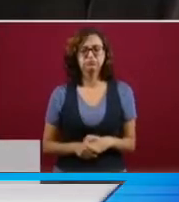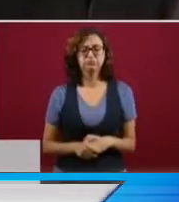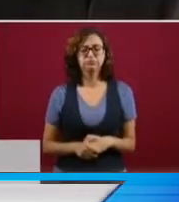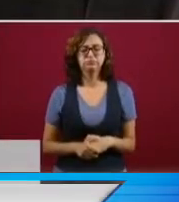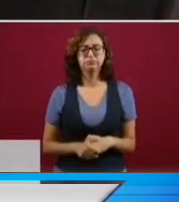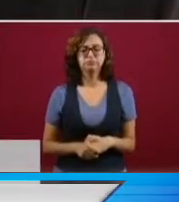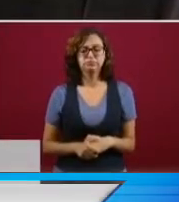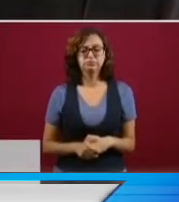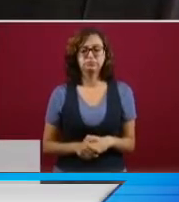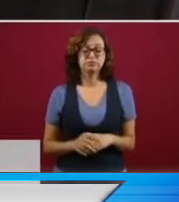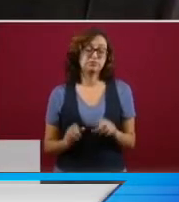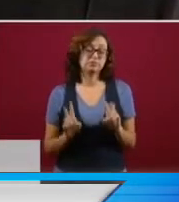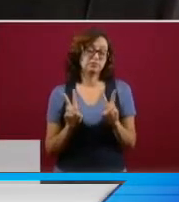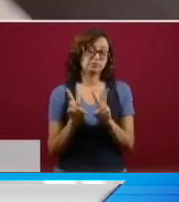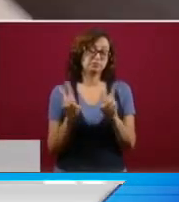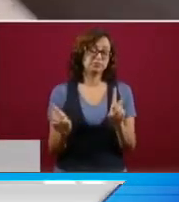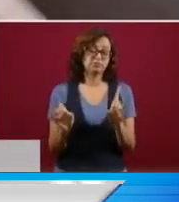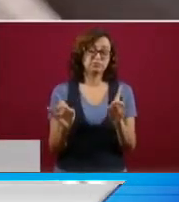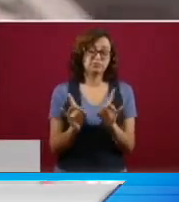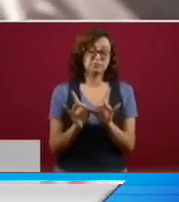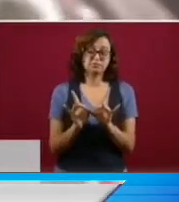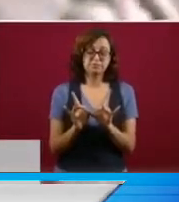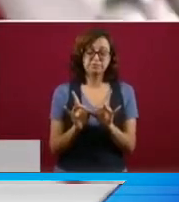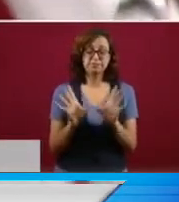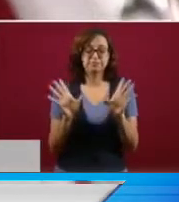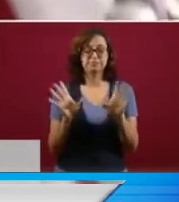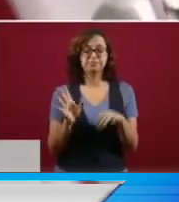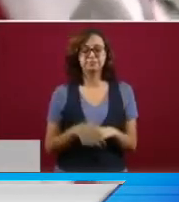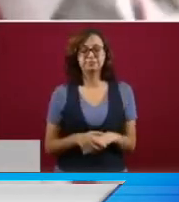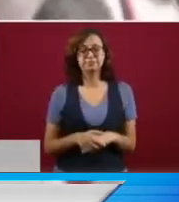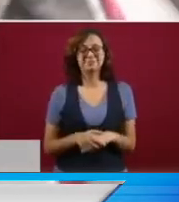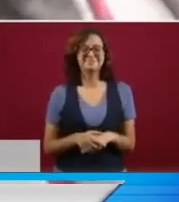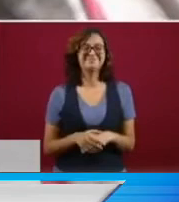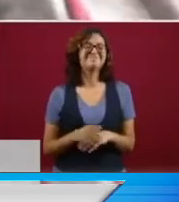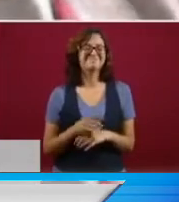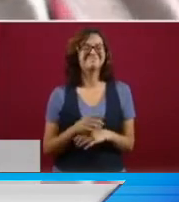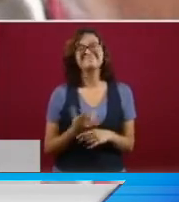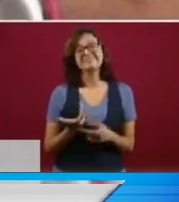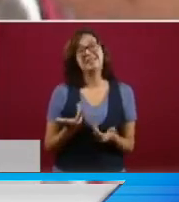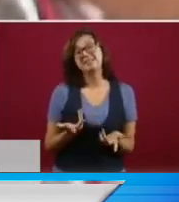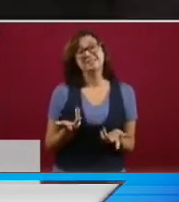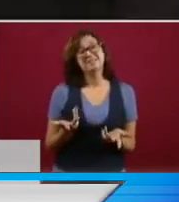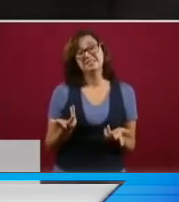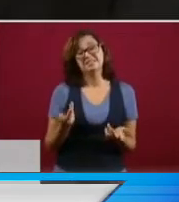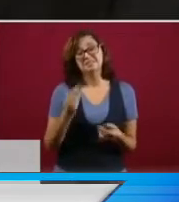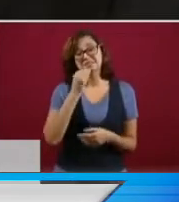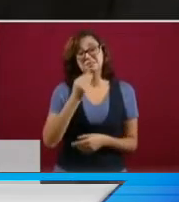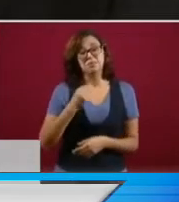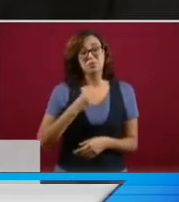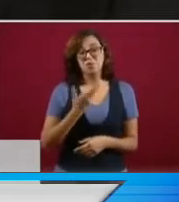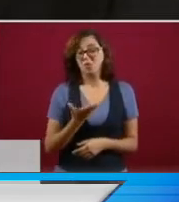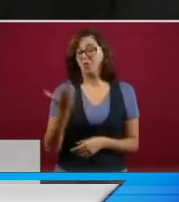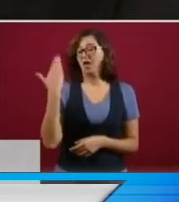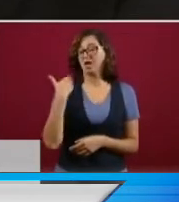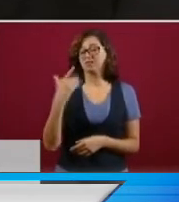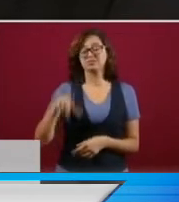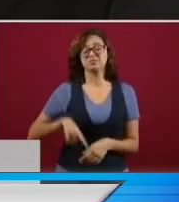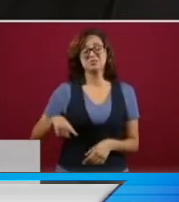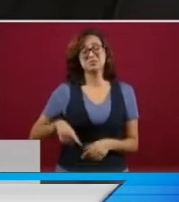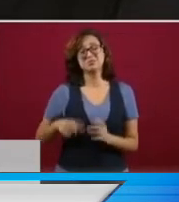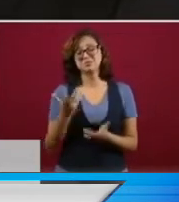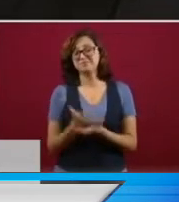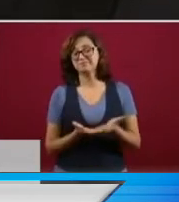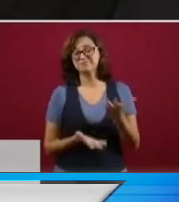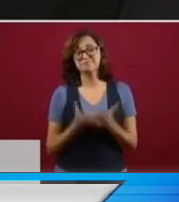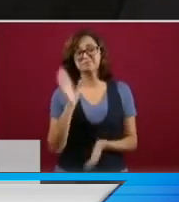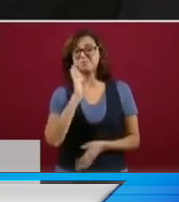Empresa Oro Negro. Hay un litigio con esta empresa y hay elementos para buscar que Pemex no tenga una afectación. La empresa Oro Negro ha hecho público